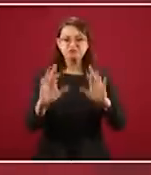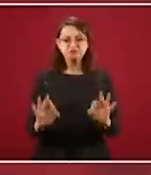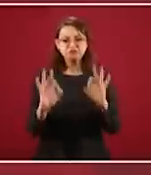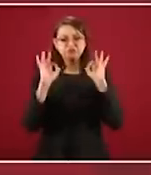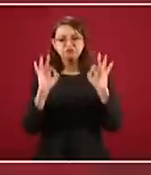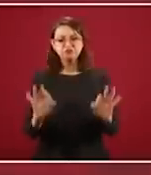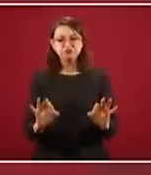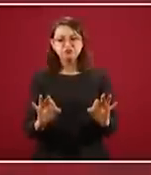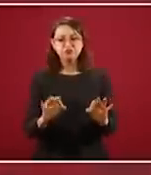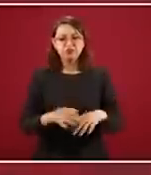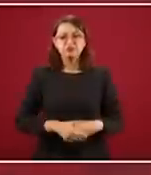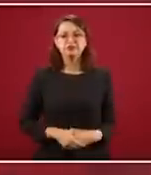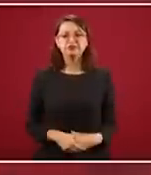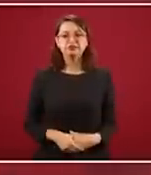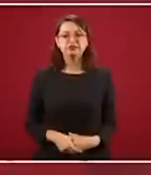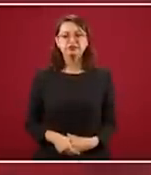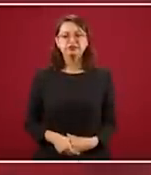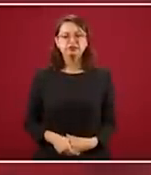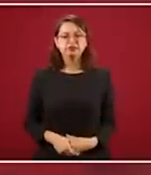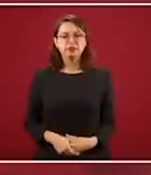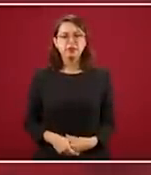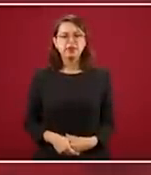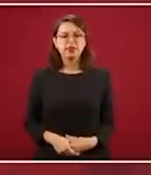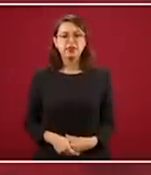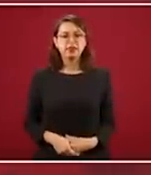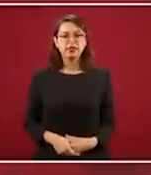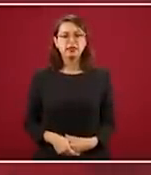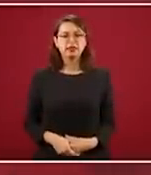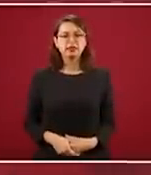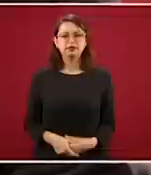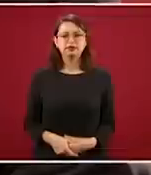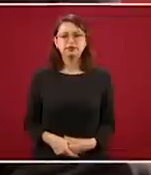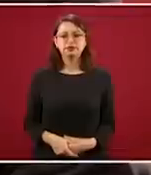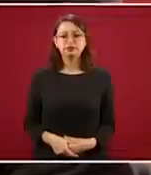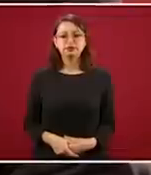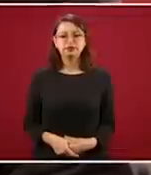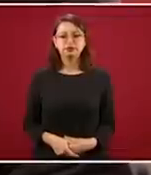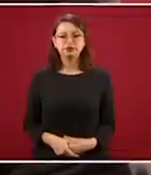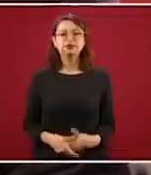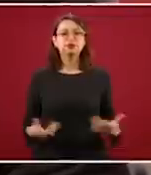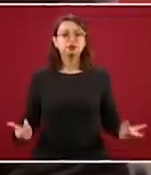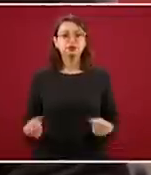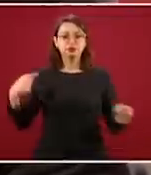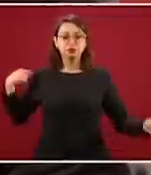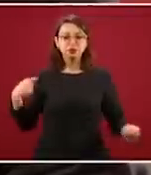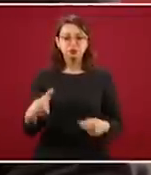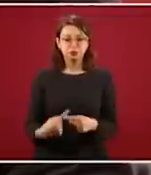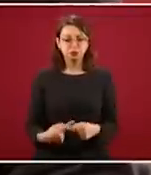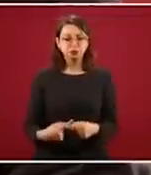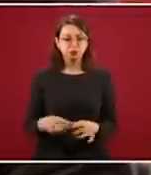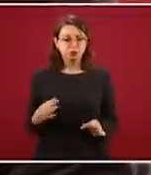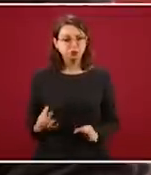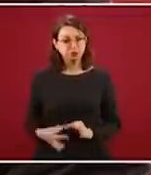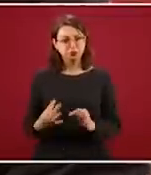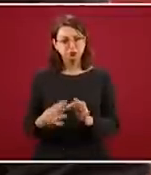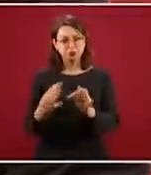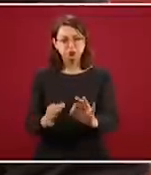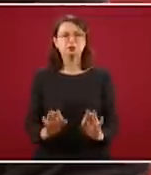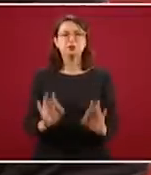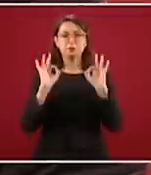Les adelanto eso, de que se han tenido buenos resultados. Pero vamos a